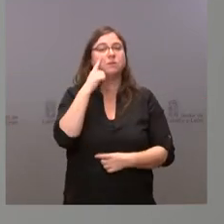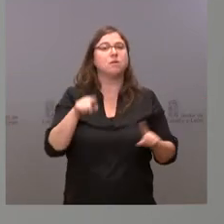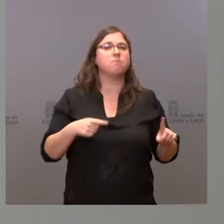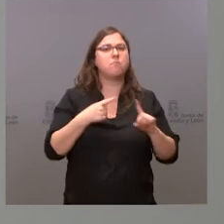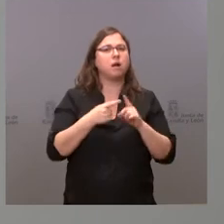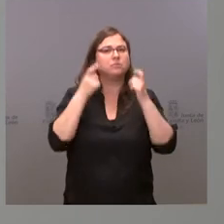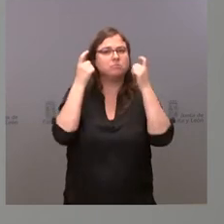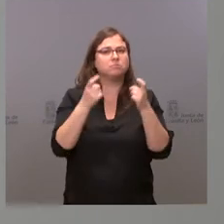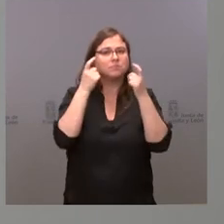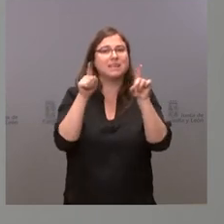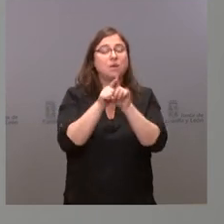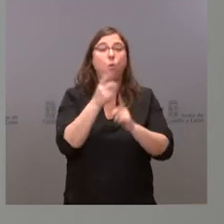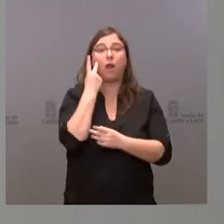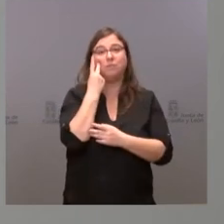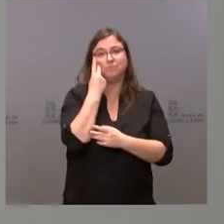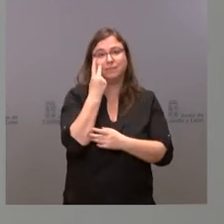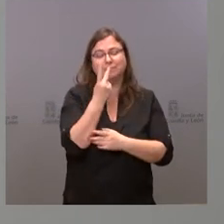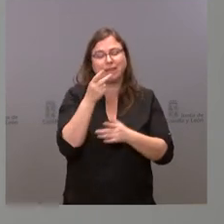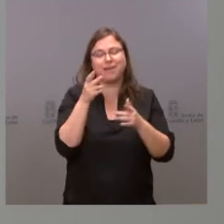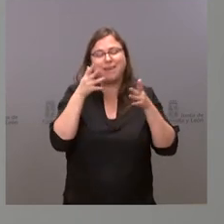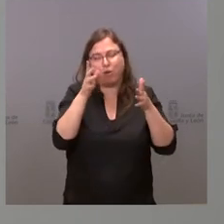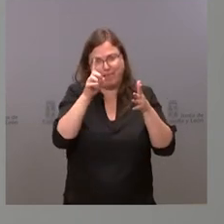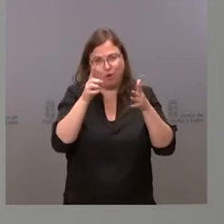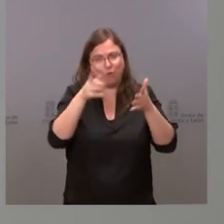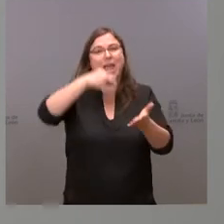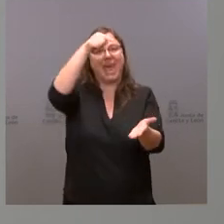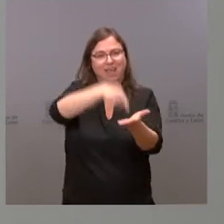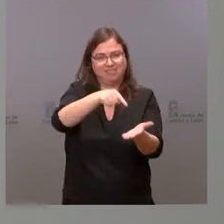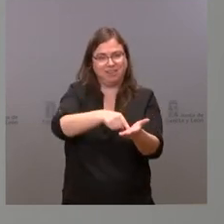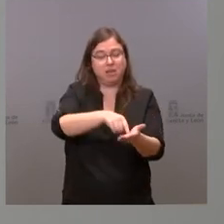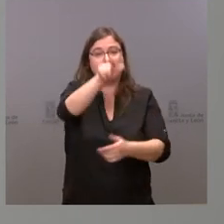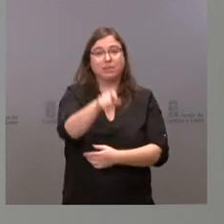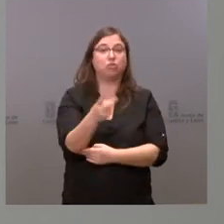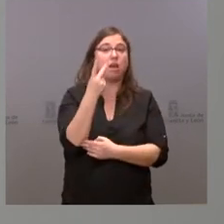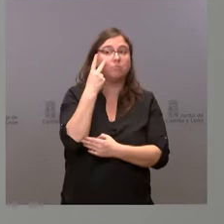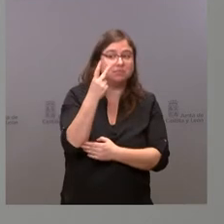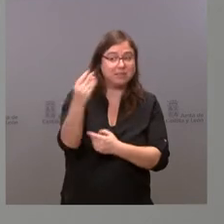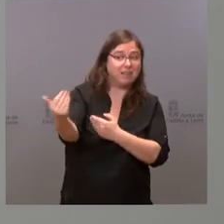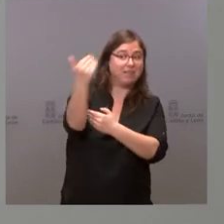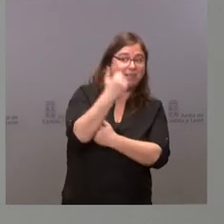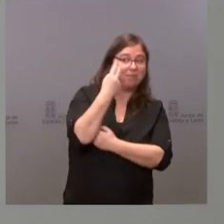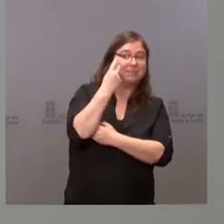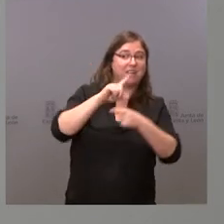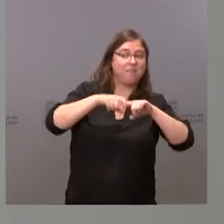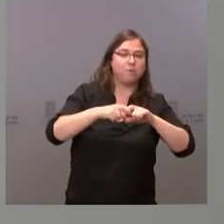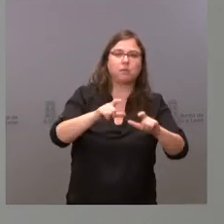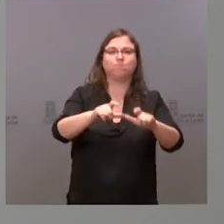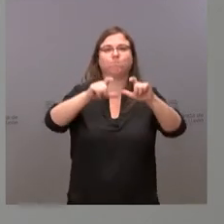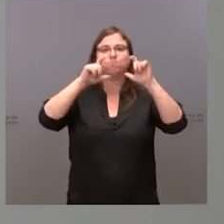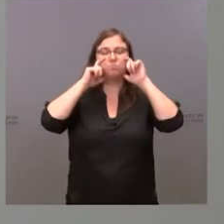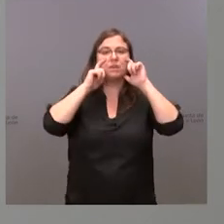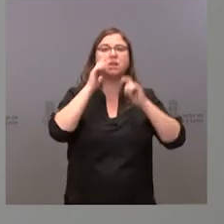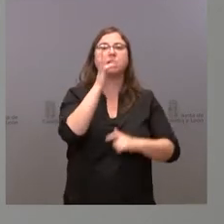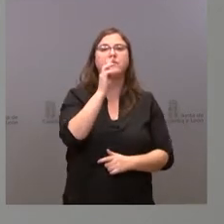uso de las visitas por supuesto el cardón se recomienda se exige el uso de mascarilla efe pepe 2 también es